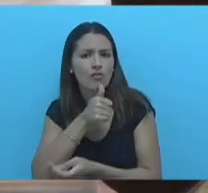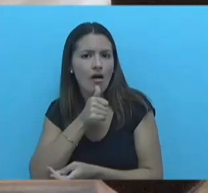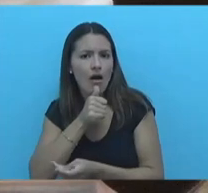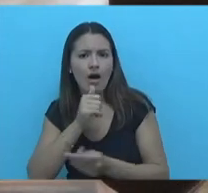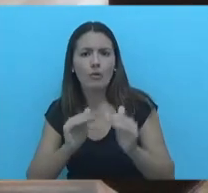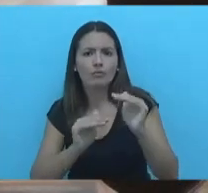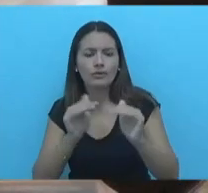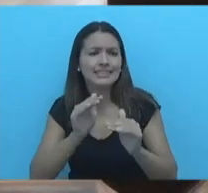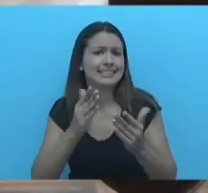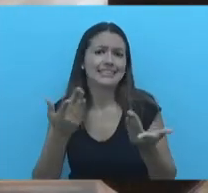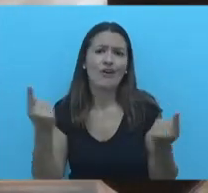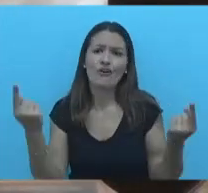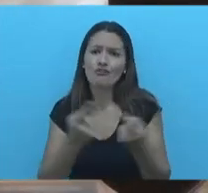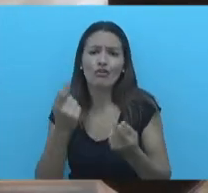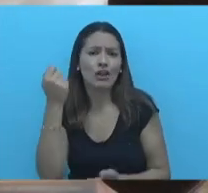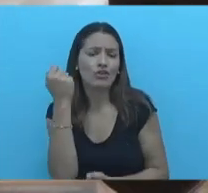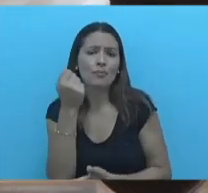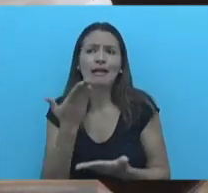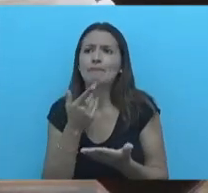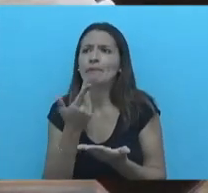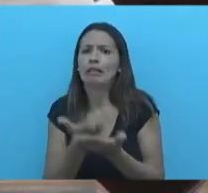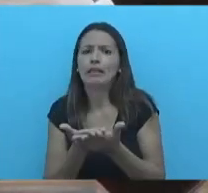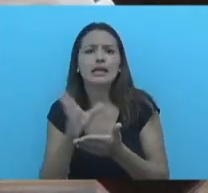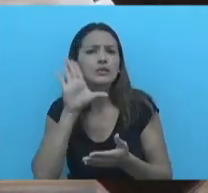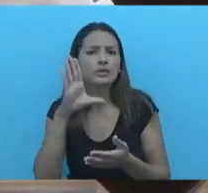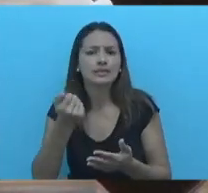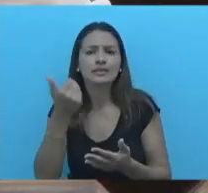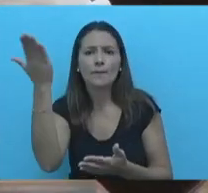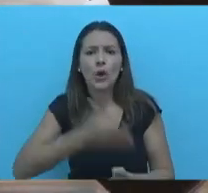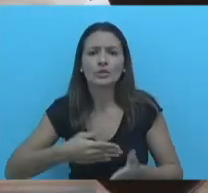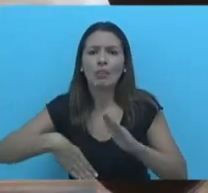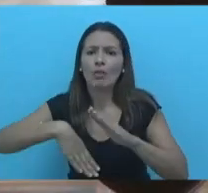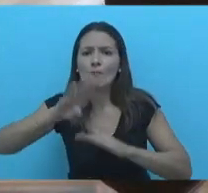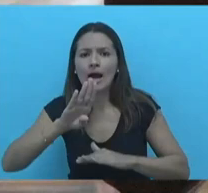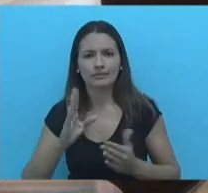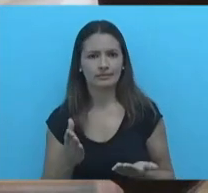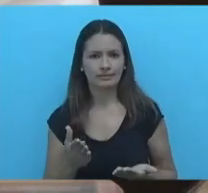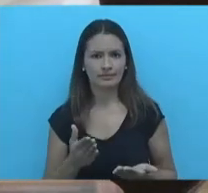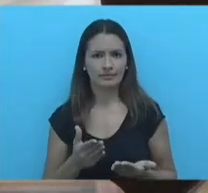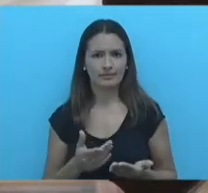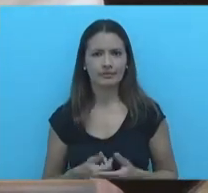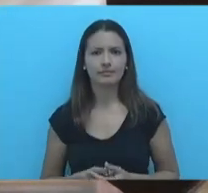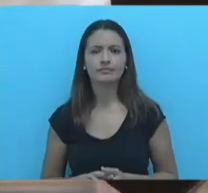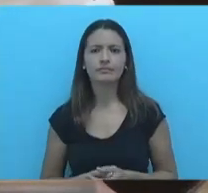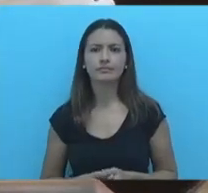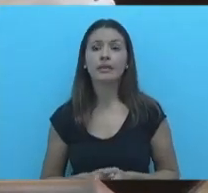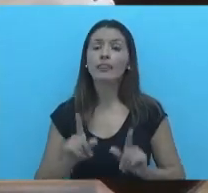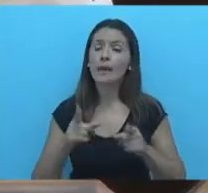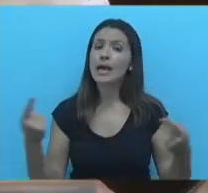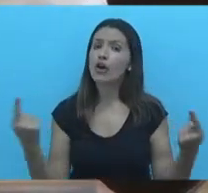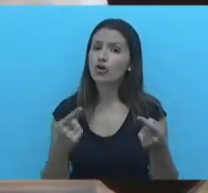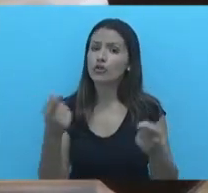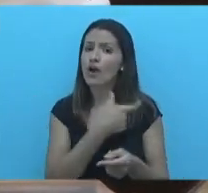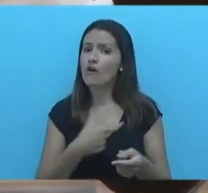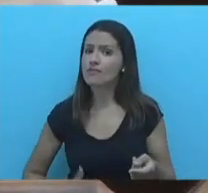de la economía pedir un 56% de aumento y que va a contramano de lo que los mismos gobiernos provincial